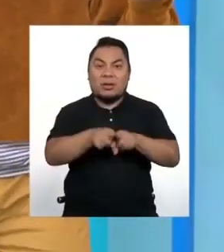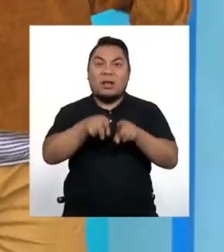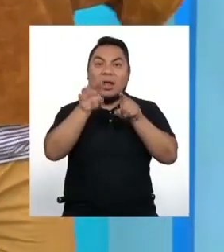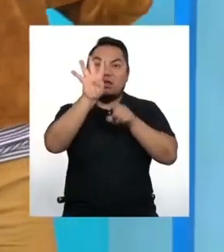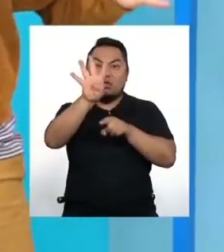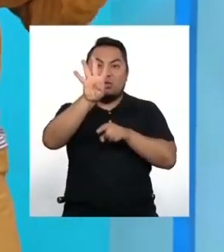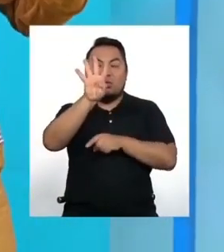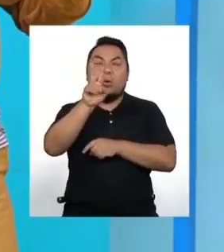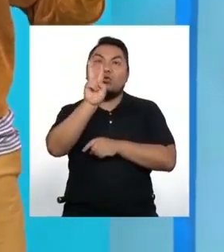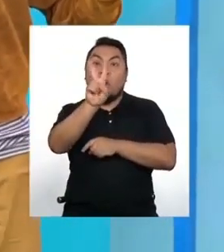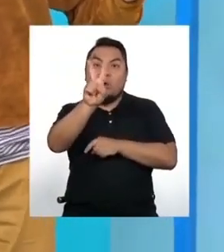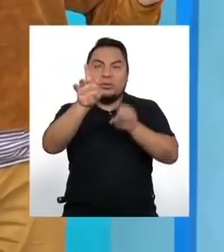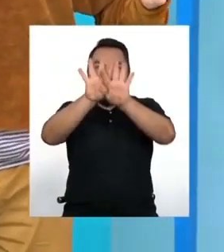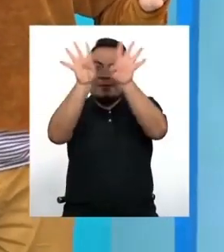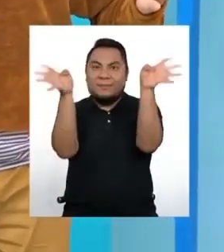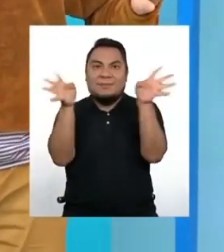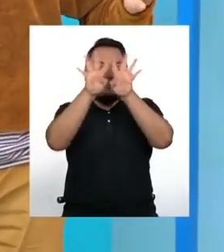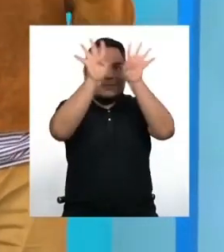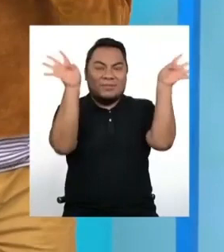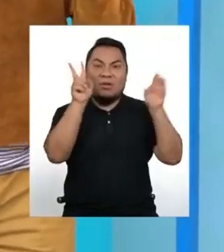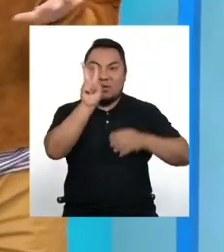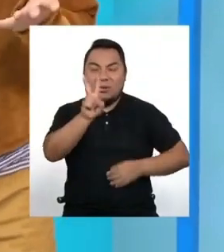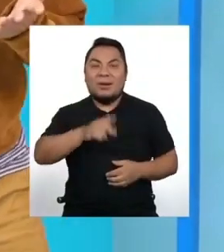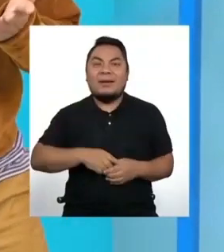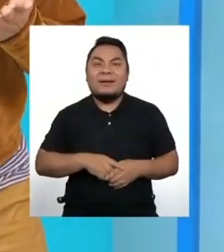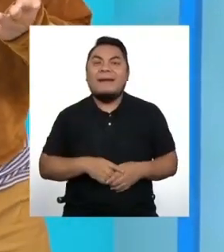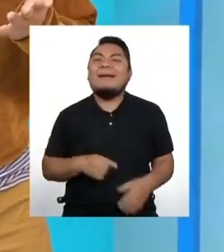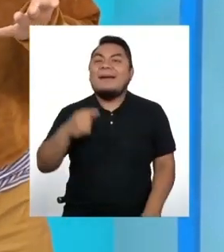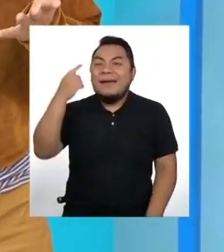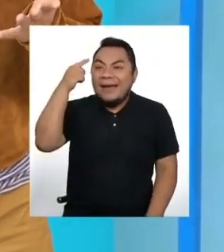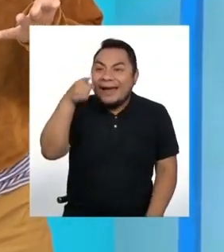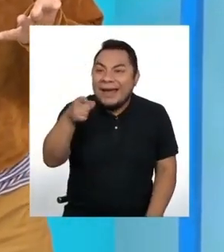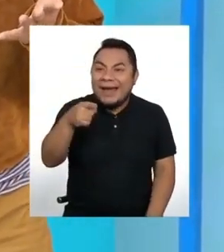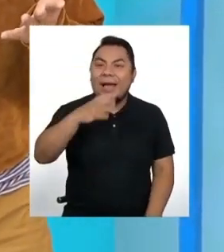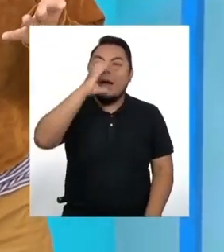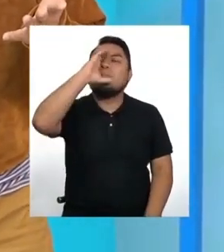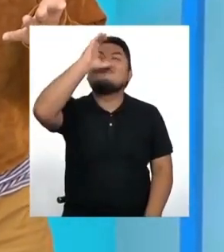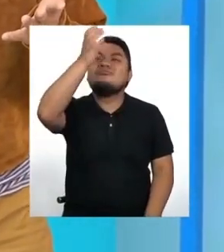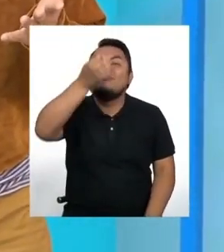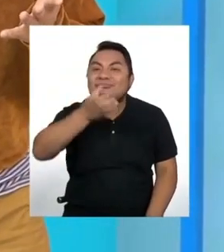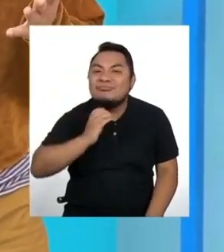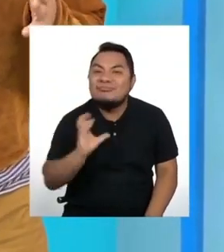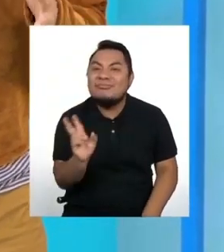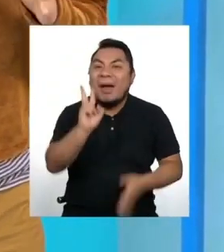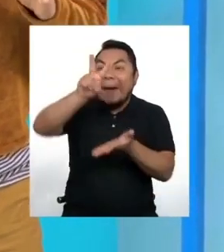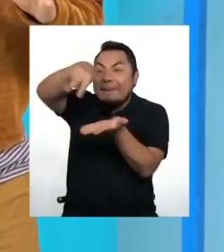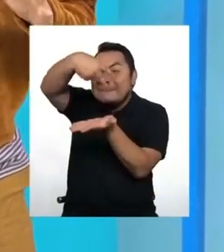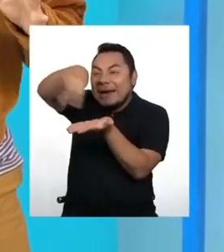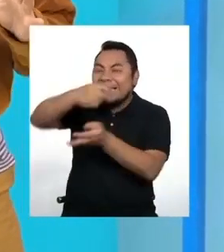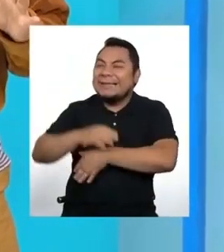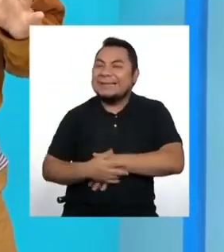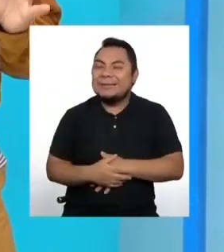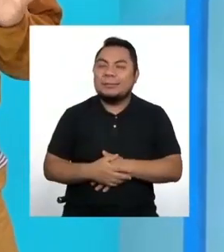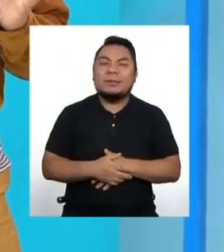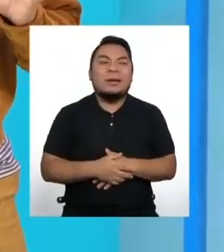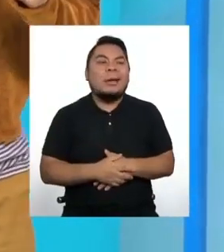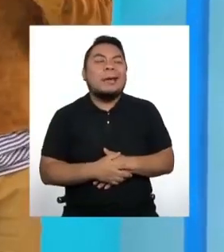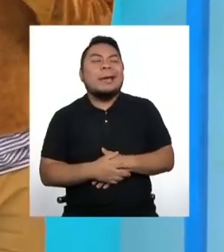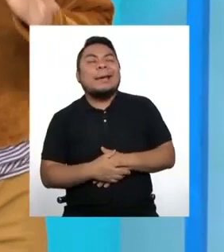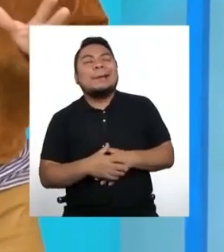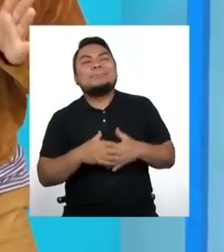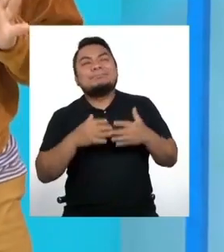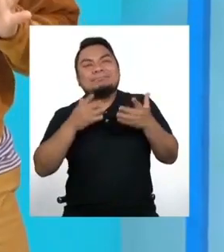casa, ¿podemos caminar de diferentes maneras? Claro que sí, Camote. Podemos jugar dando pasos cortos,